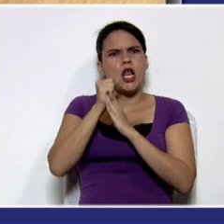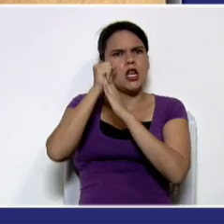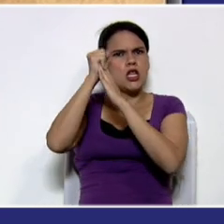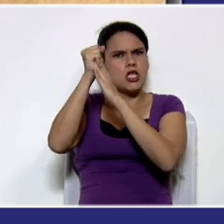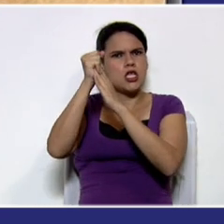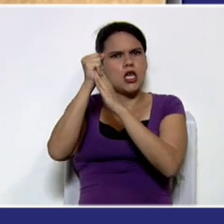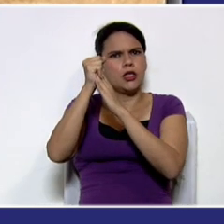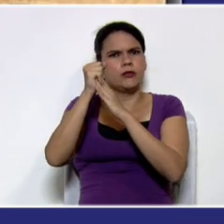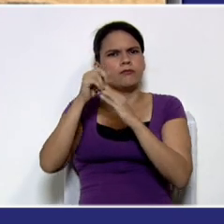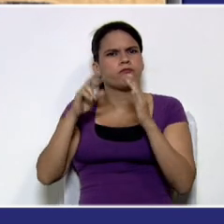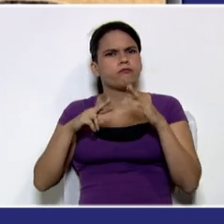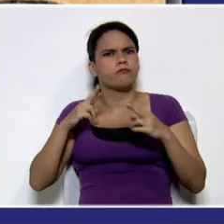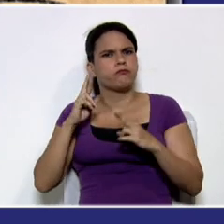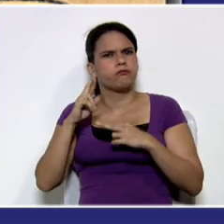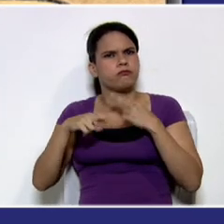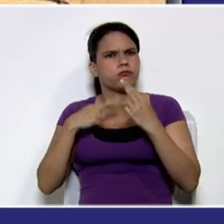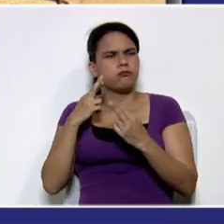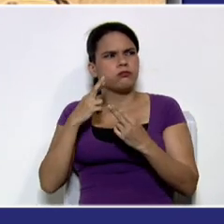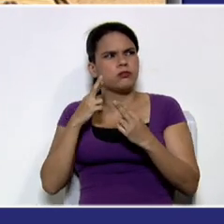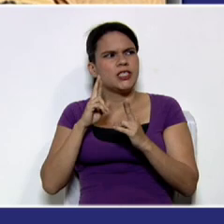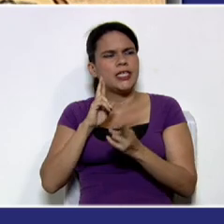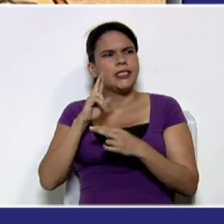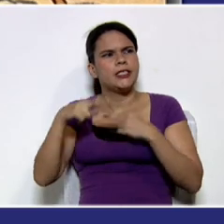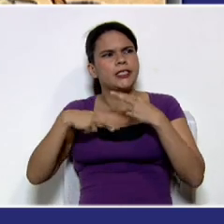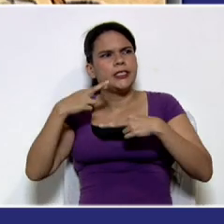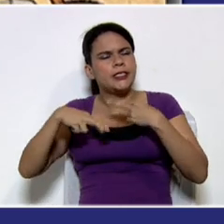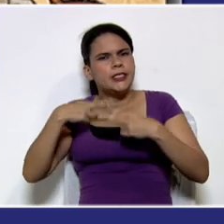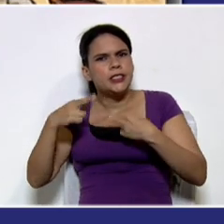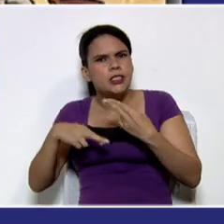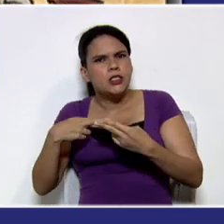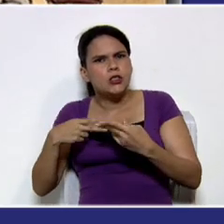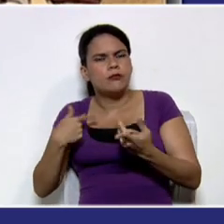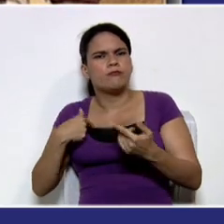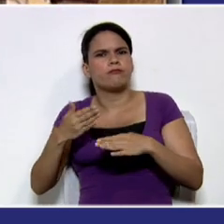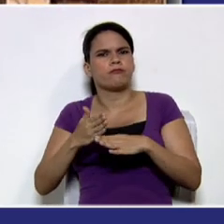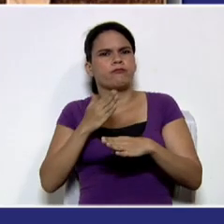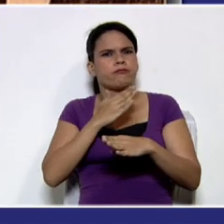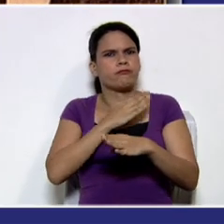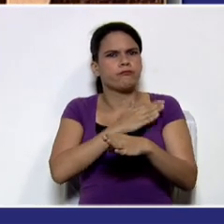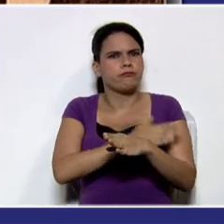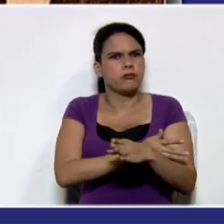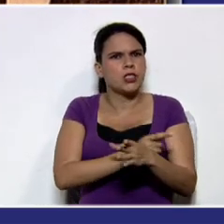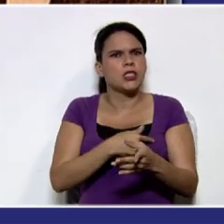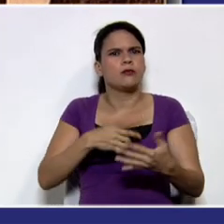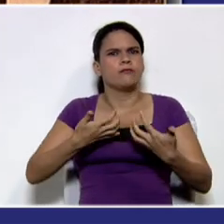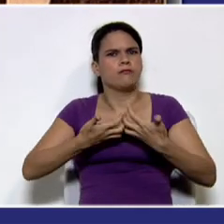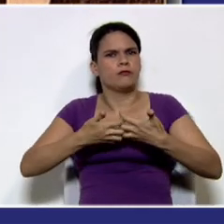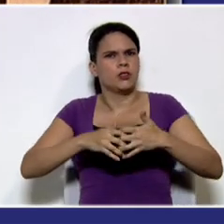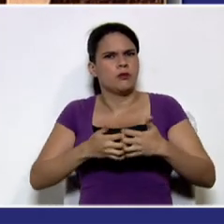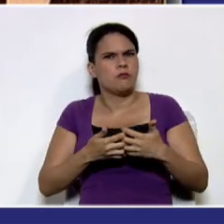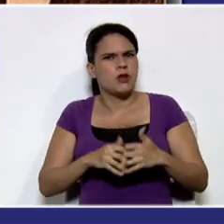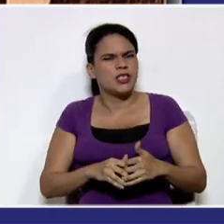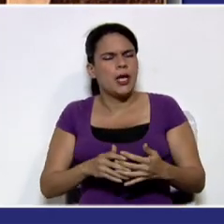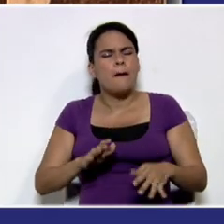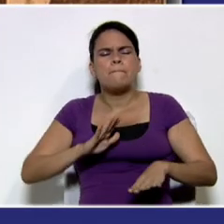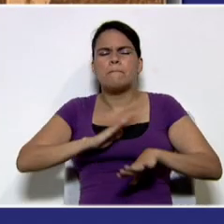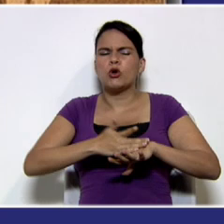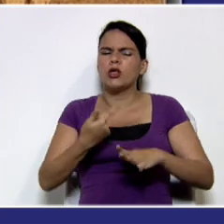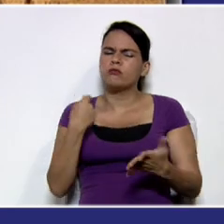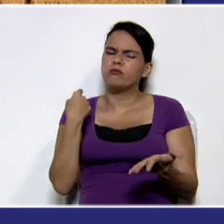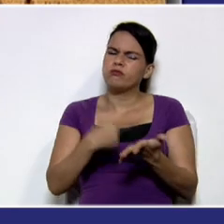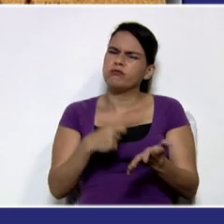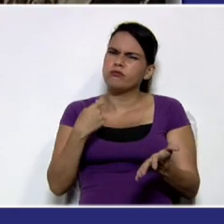Real Compañía Guipuzcoana de Caracas, en la antigua provincia de Venezuela, descontento por los altos impuestos que le imponían